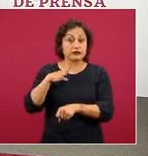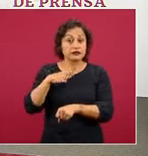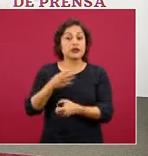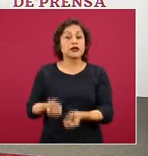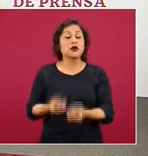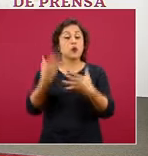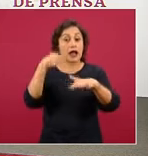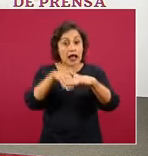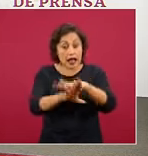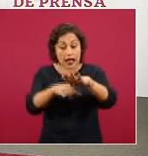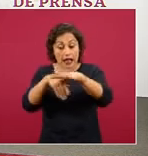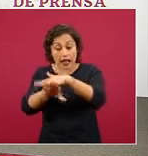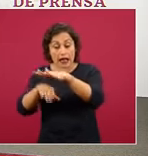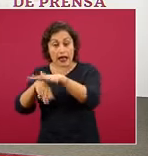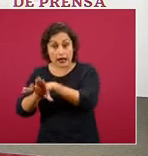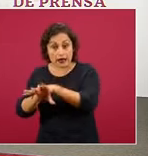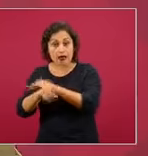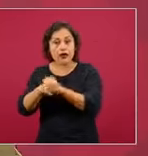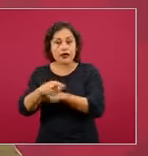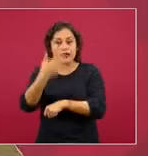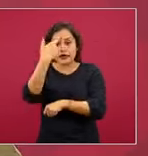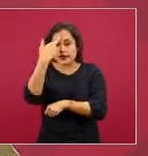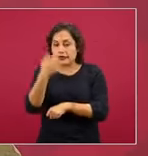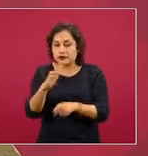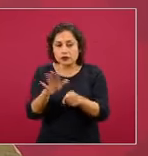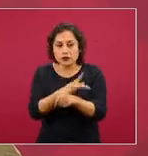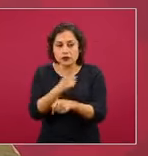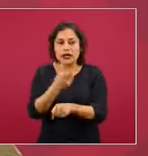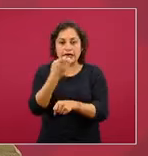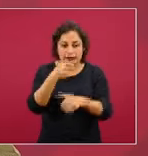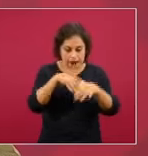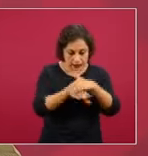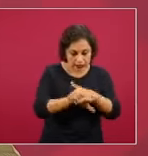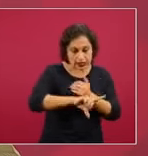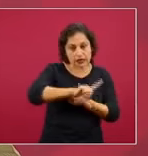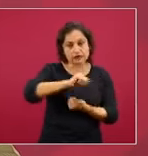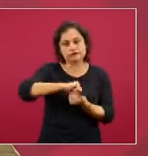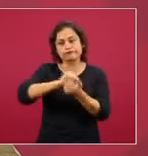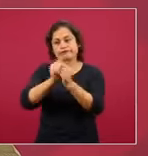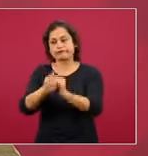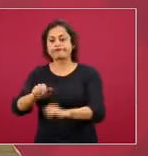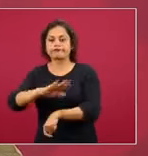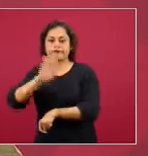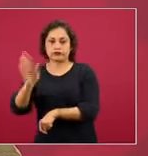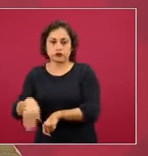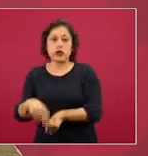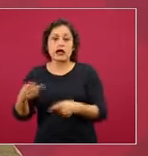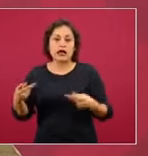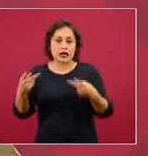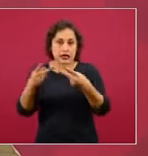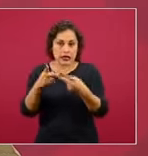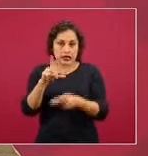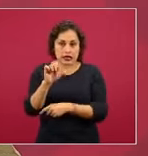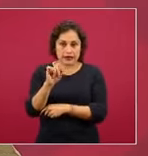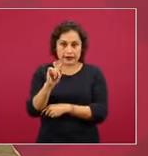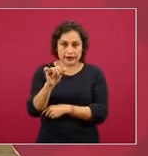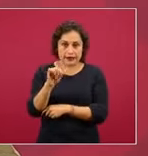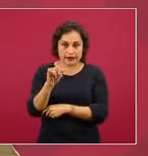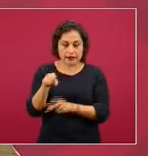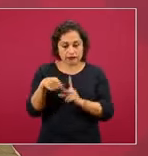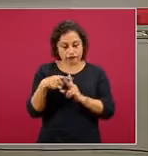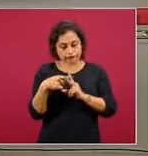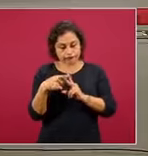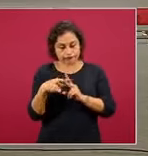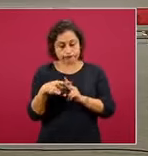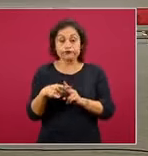cuántos de estos egresos son por defunciones. Es una forma diferente de ver la letalidad y se puede analizar con los datos de